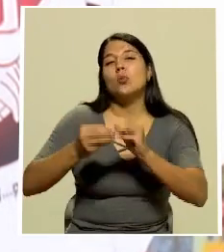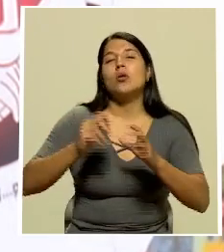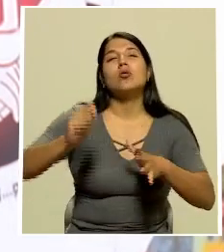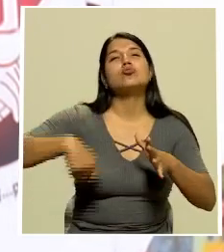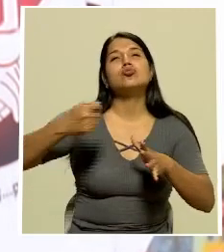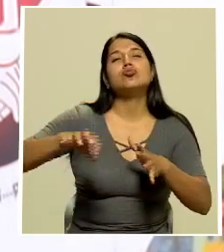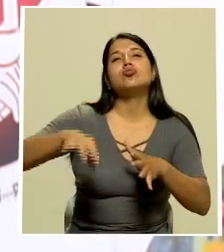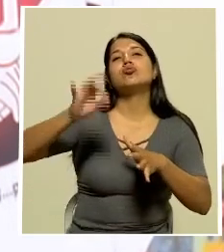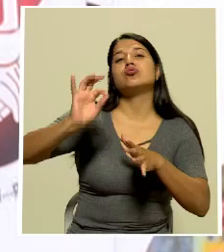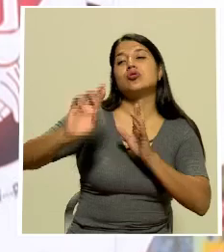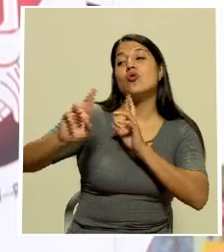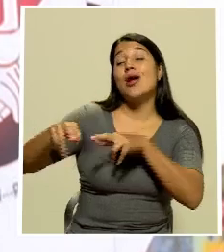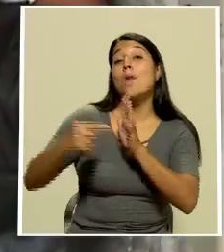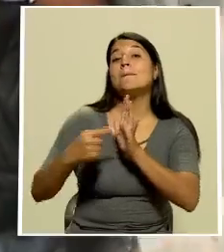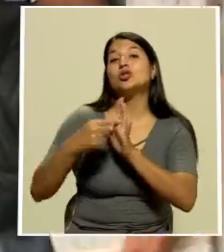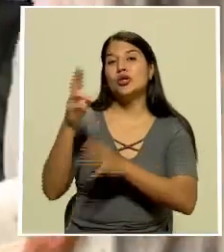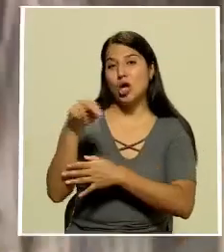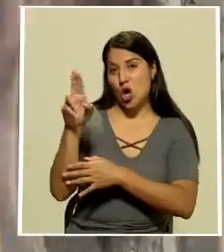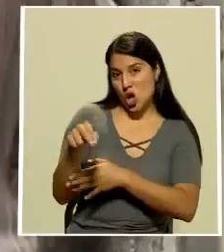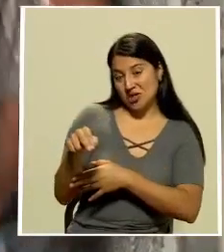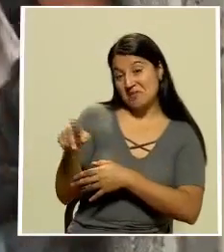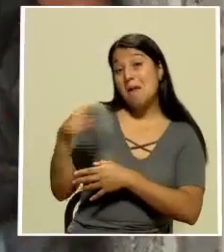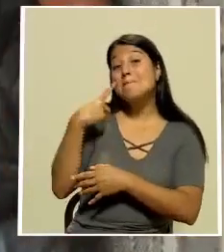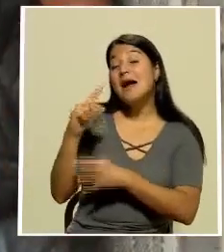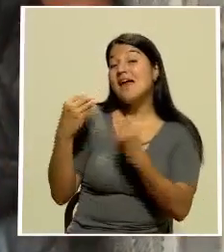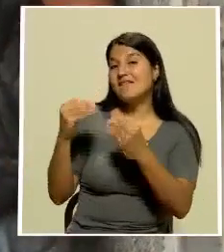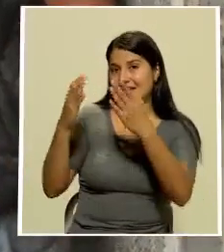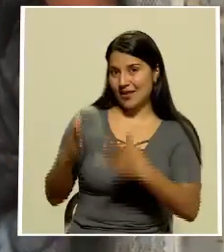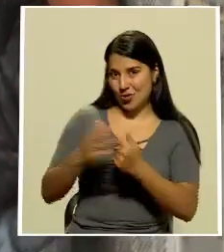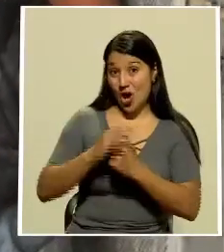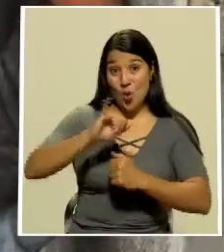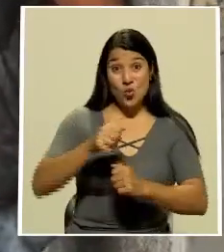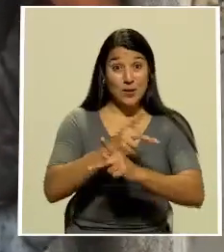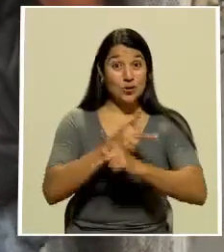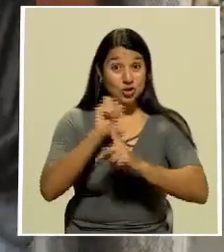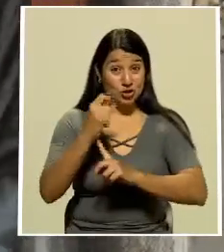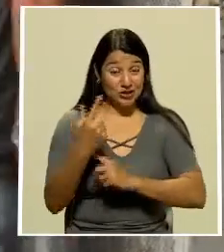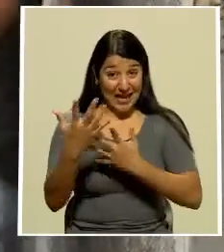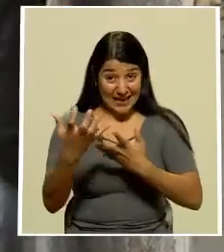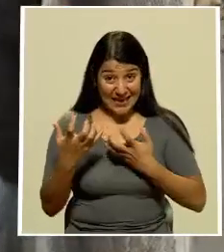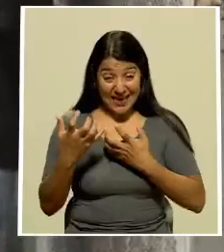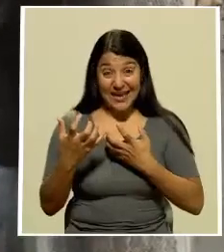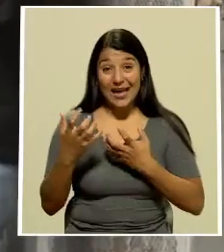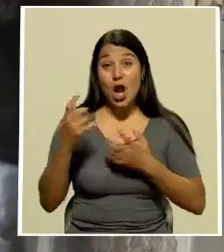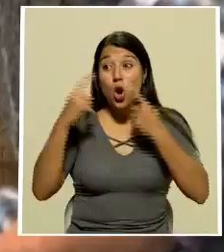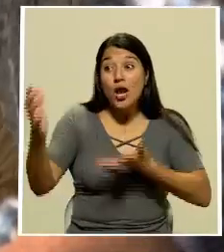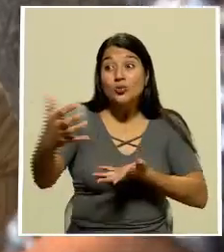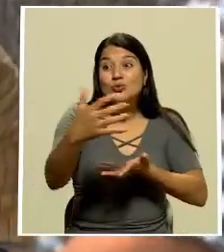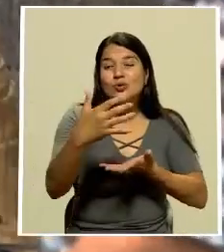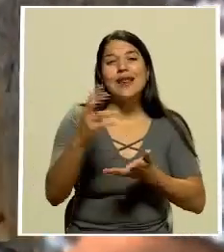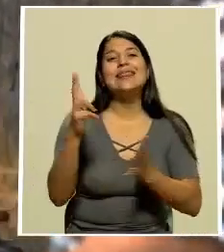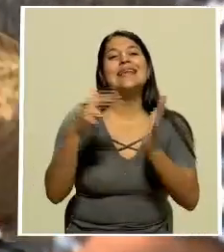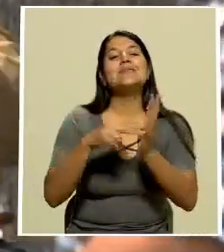un premio de 1 millón de colones cada uno. La Junta de Protección Social espera generar 3.400 millones de colones en